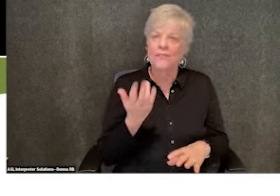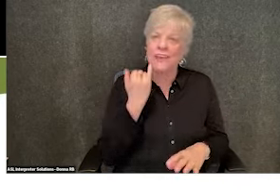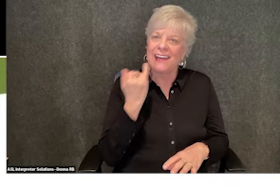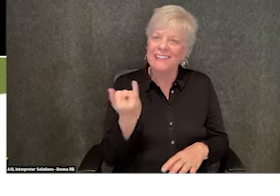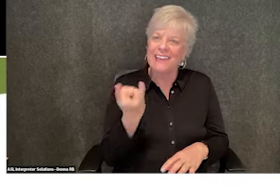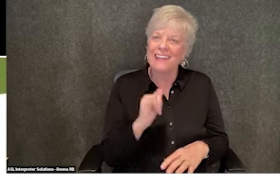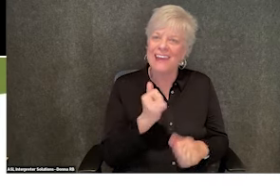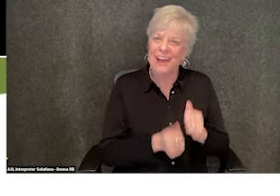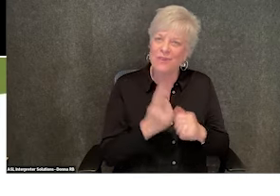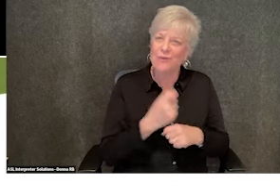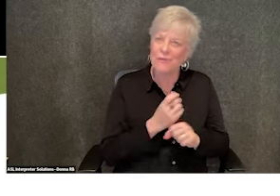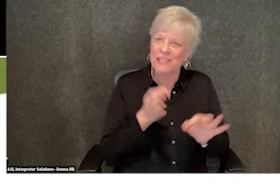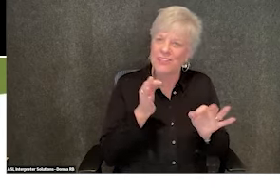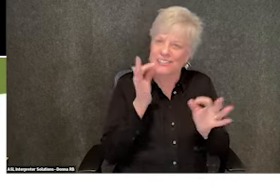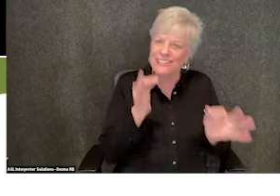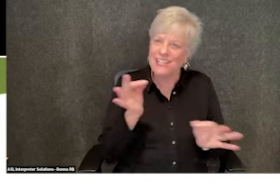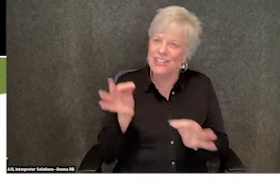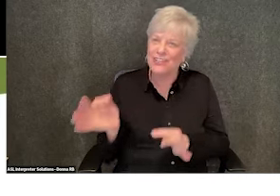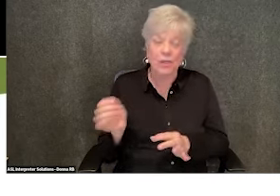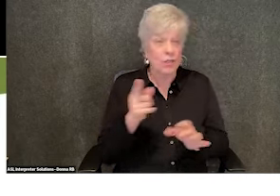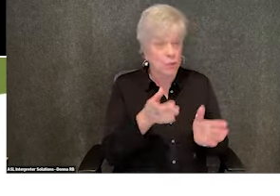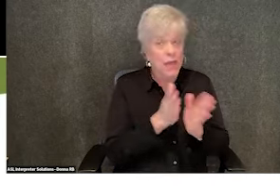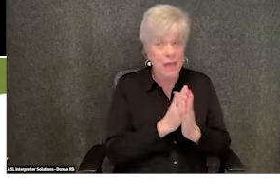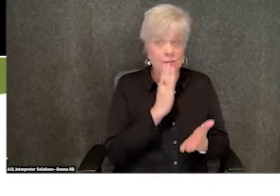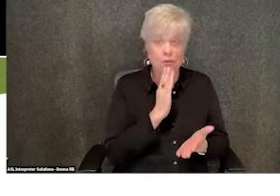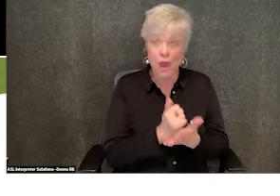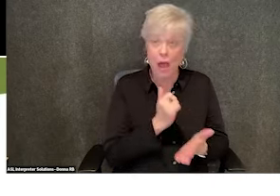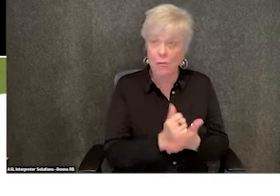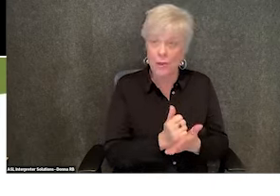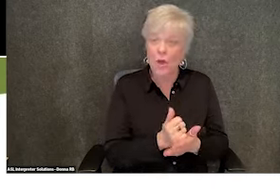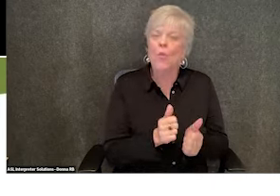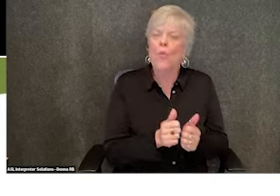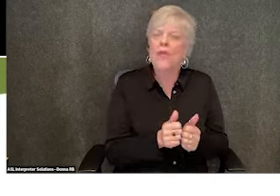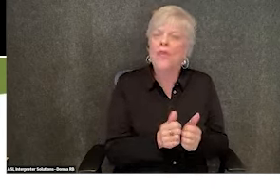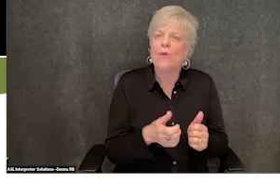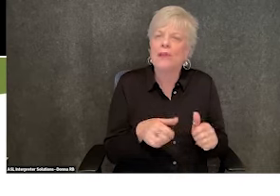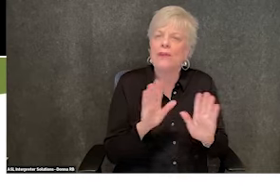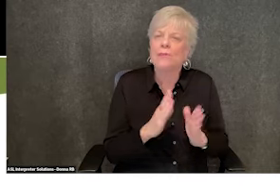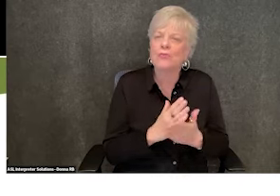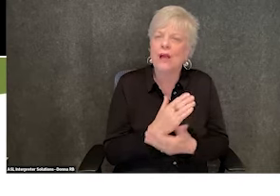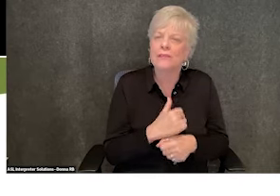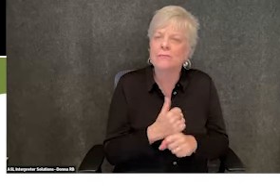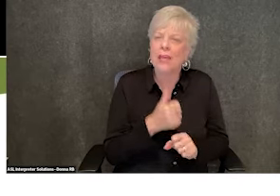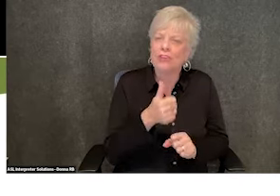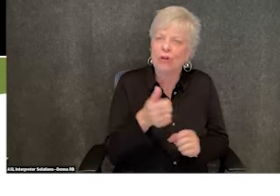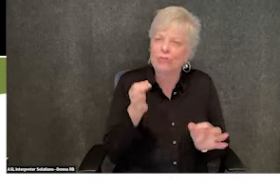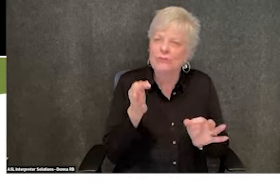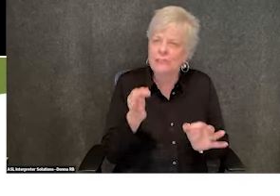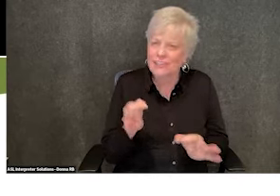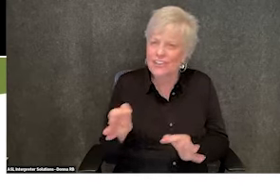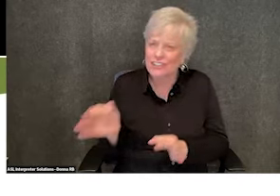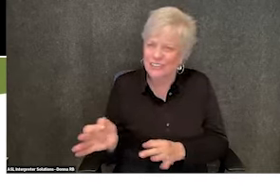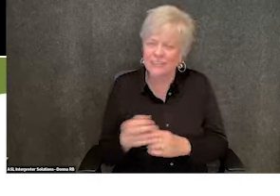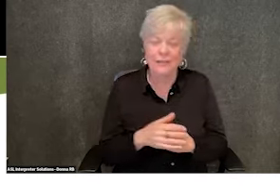La toma de decisiones con apoyo está realmente basado en que uno puede tomar sus